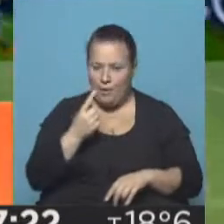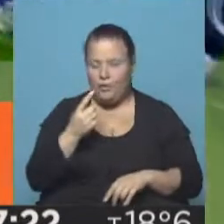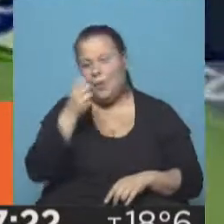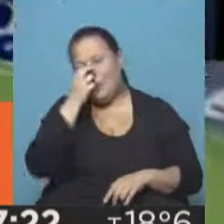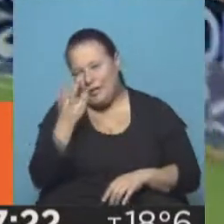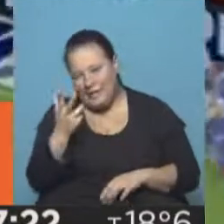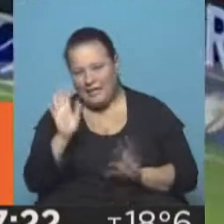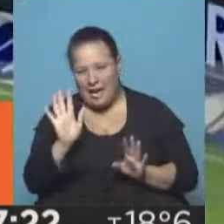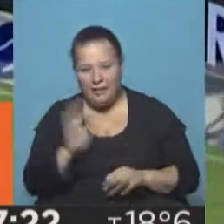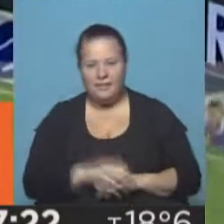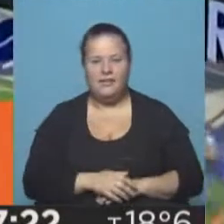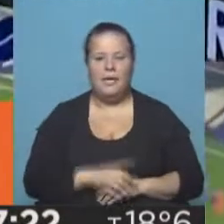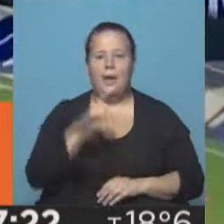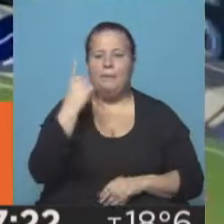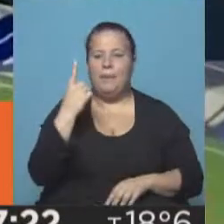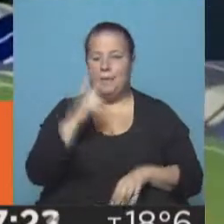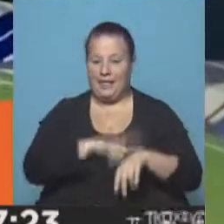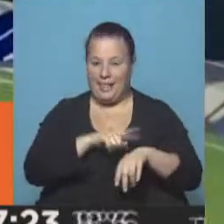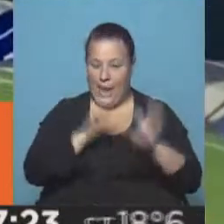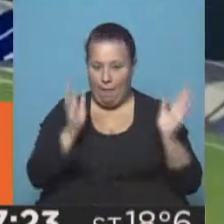23 casi de la primera etapa.